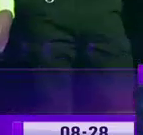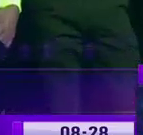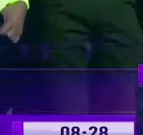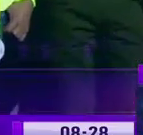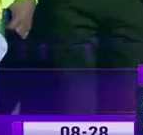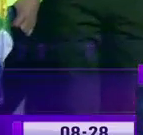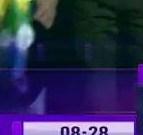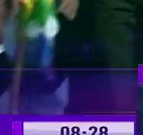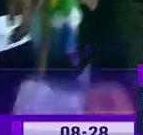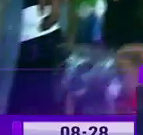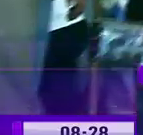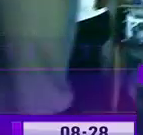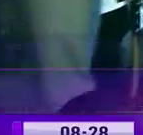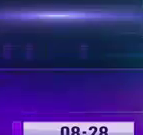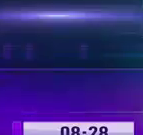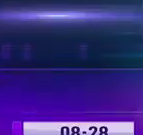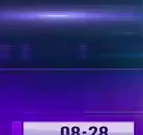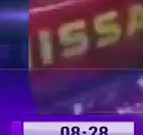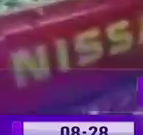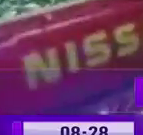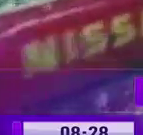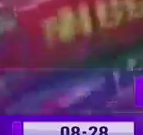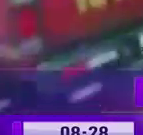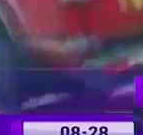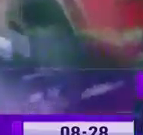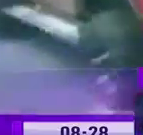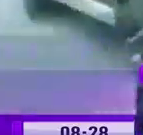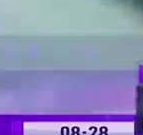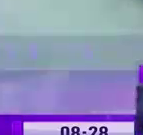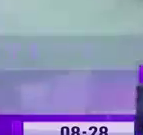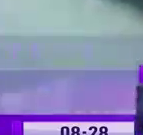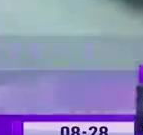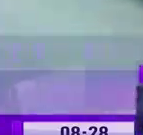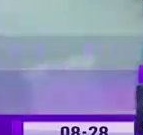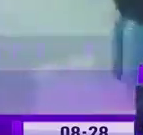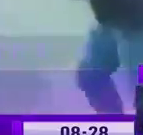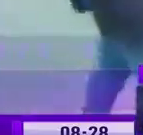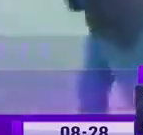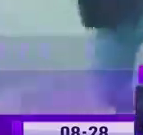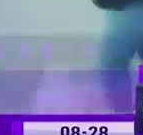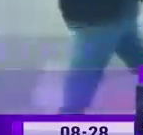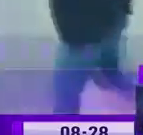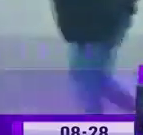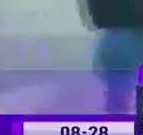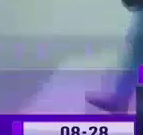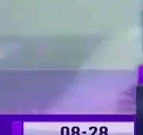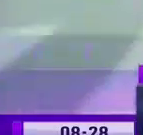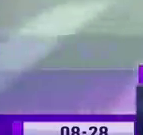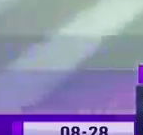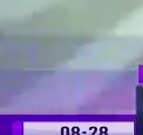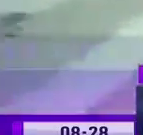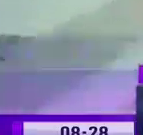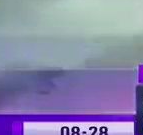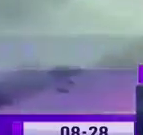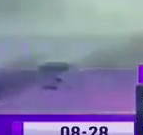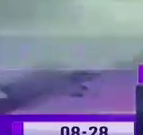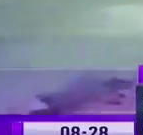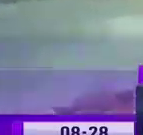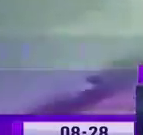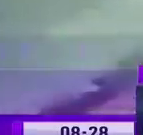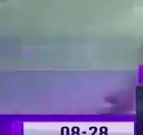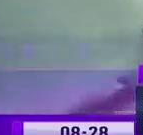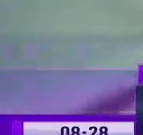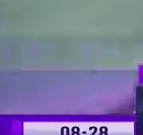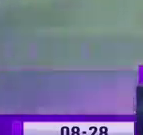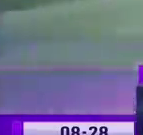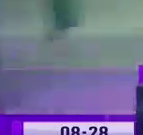la Cultura. Y sin duda, en el octavo día de protestas, las agresiones a los periodistas llegaron al límite. Y claro, un